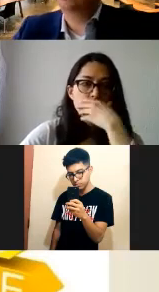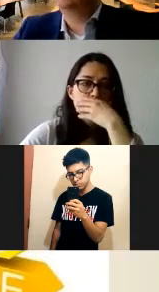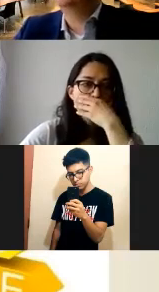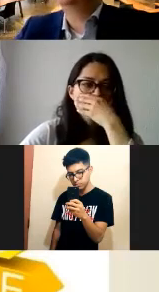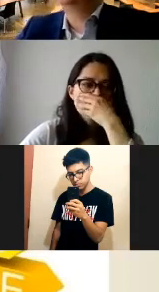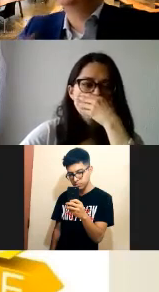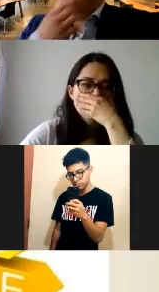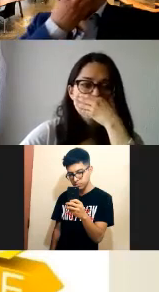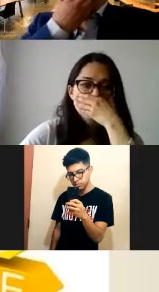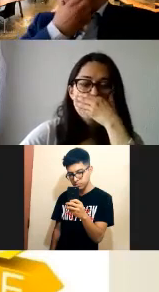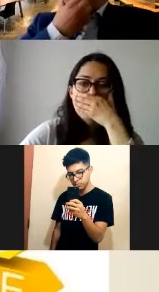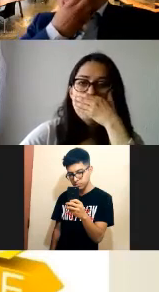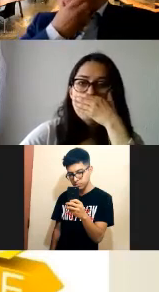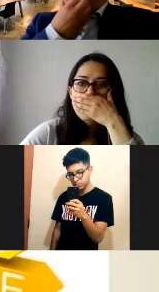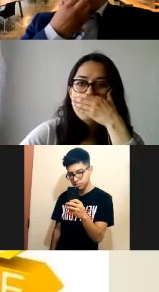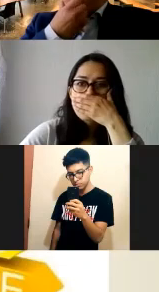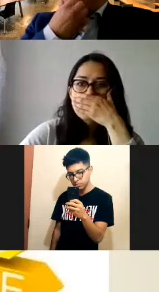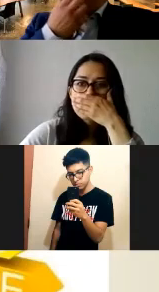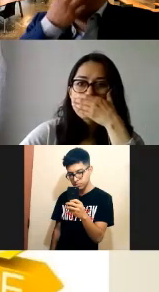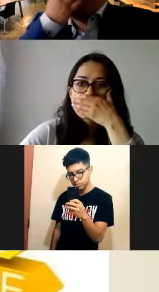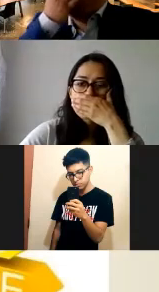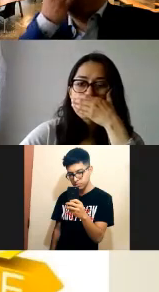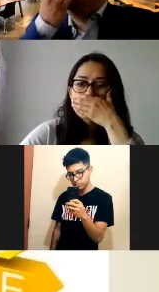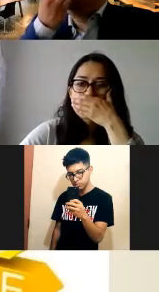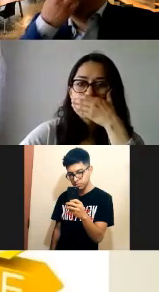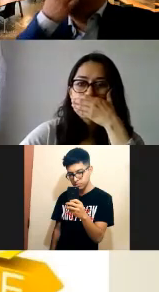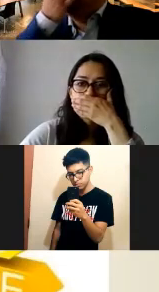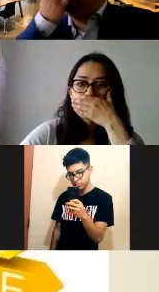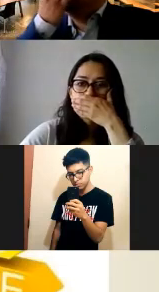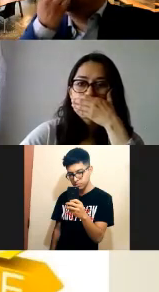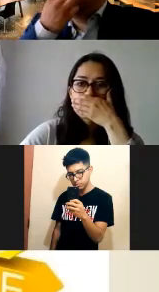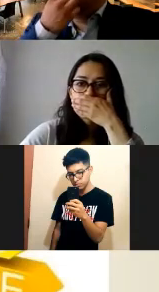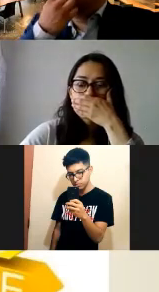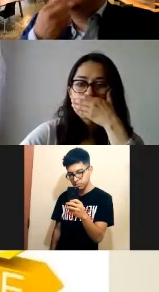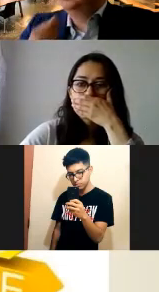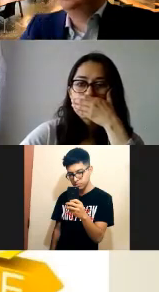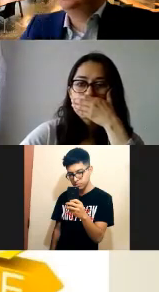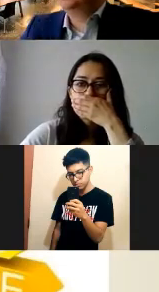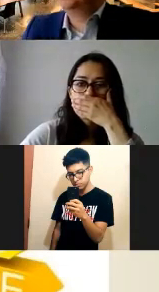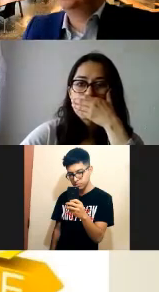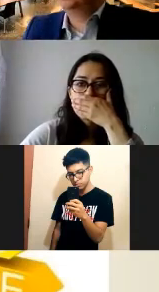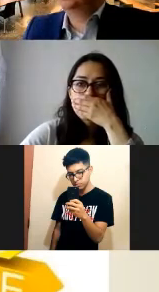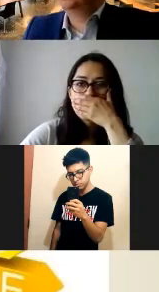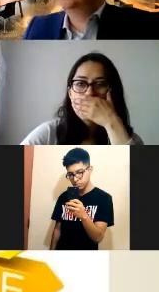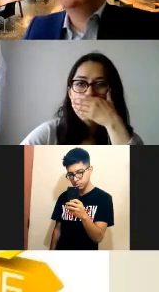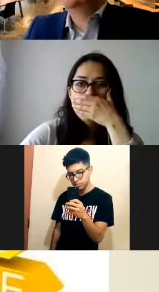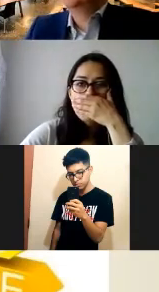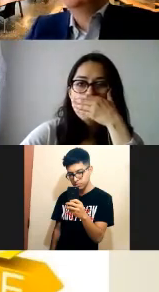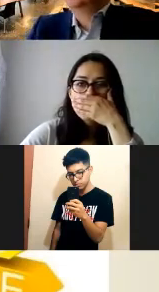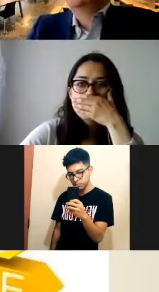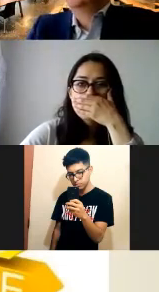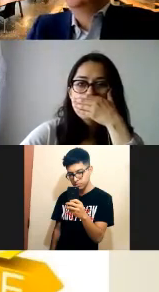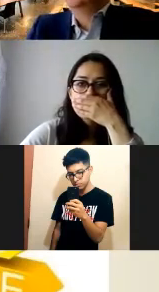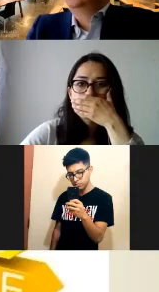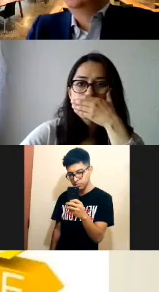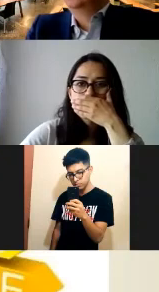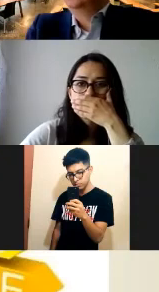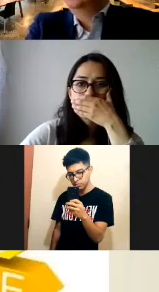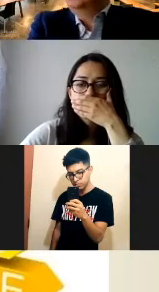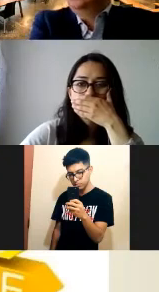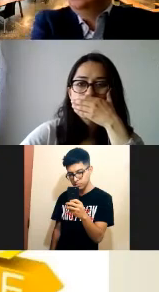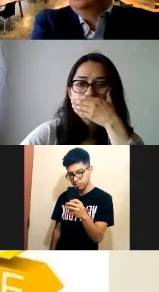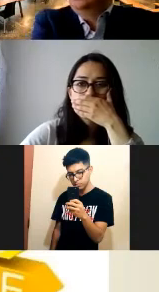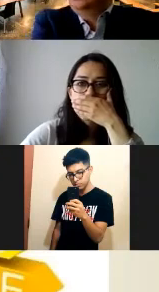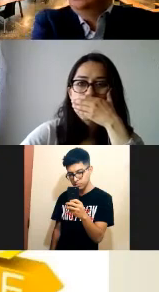es eficiente en el uso de la energía. Quiere decir que sin sacrificar el confort,